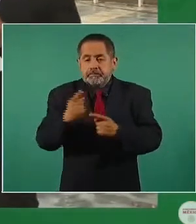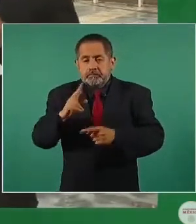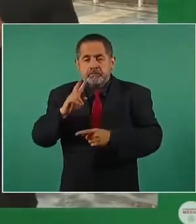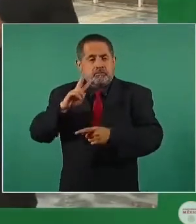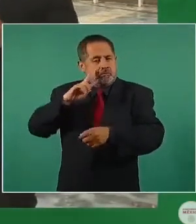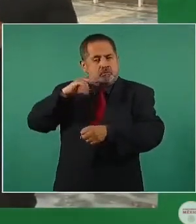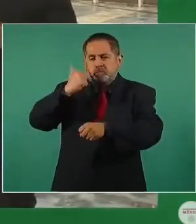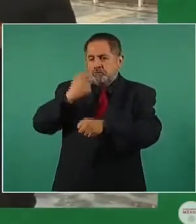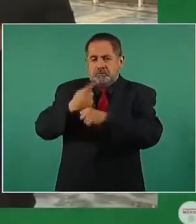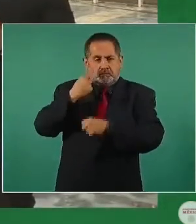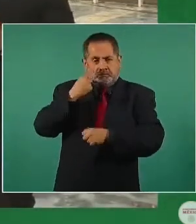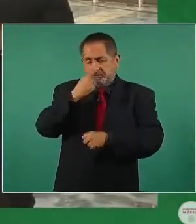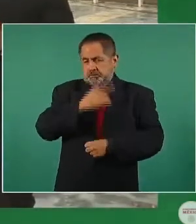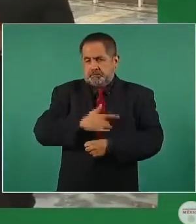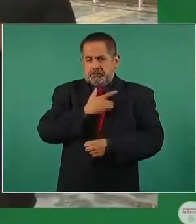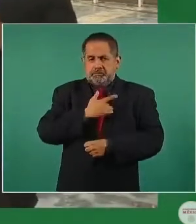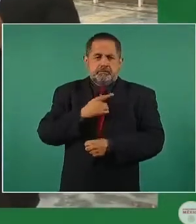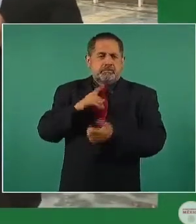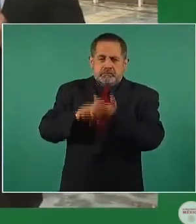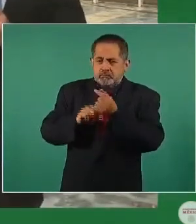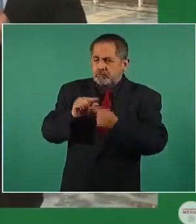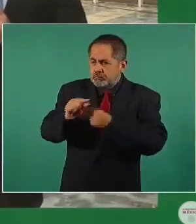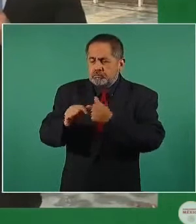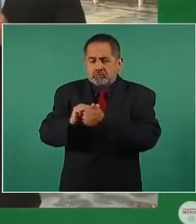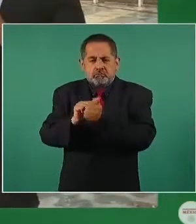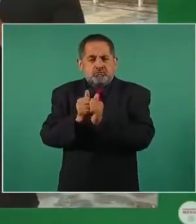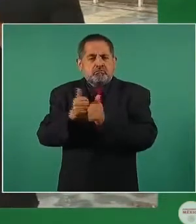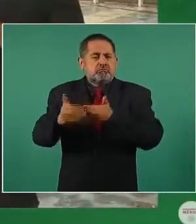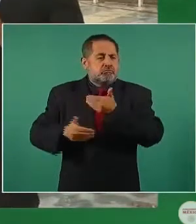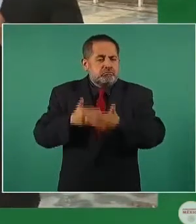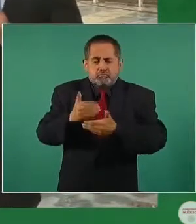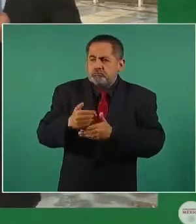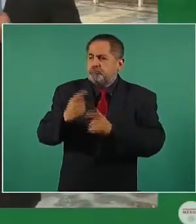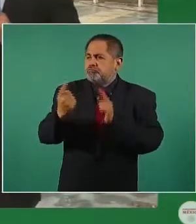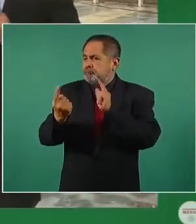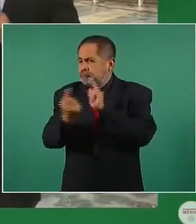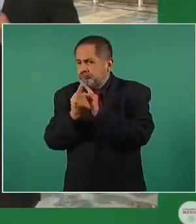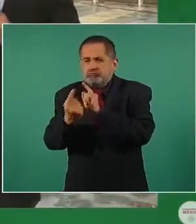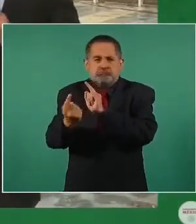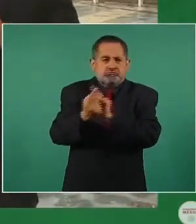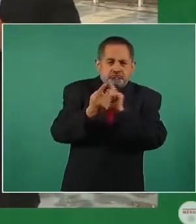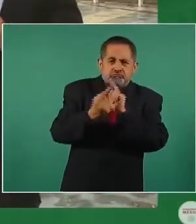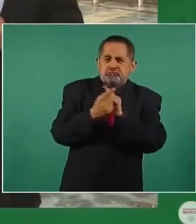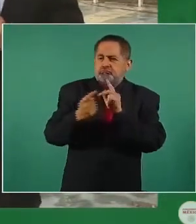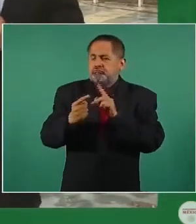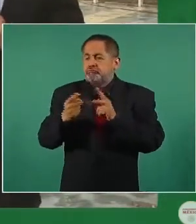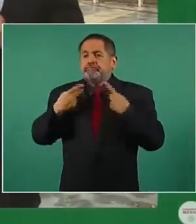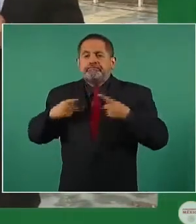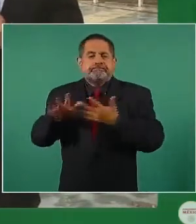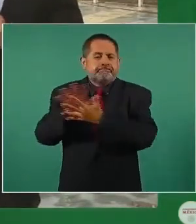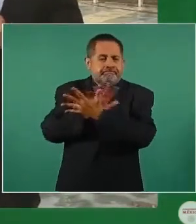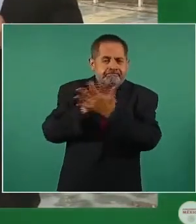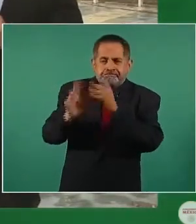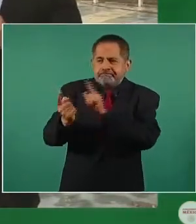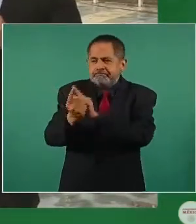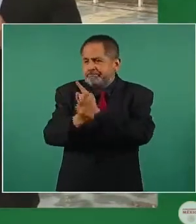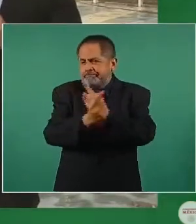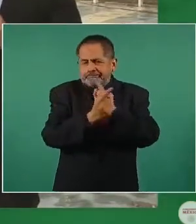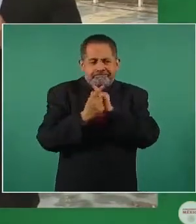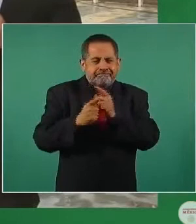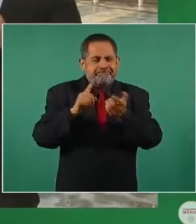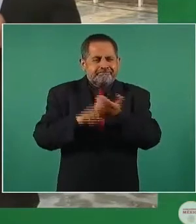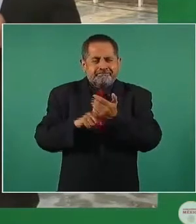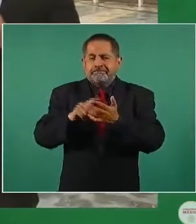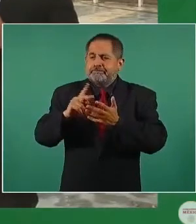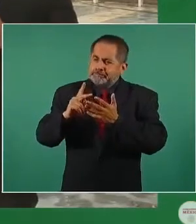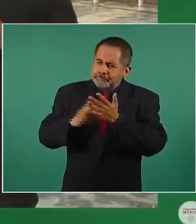R también de reactivación gradual, con R de reencuentro con la comunidad educativa, con R de